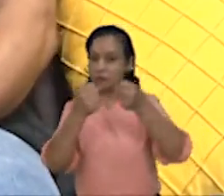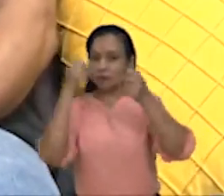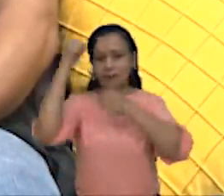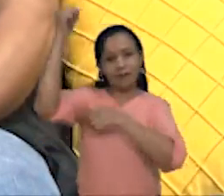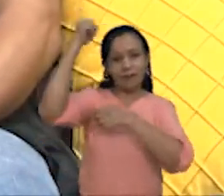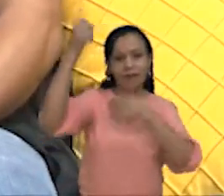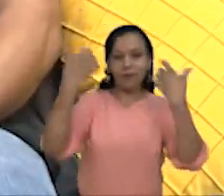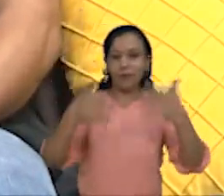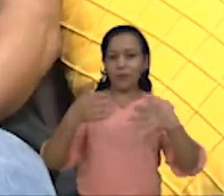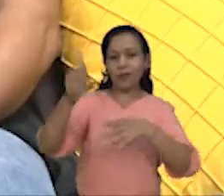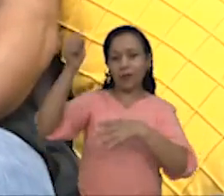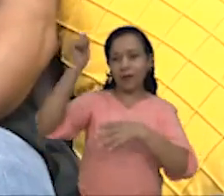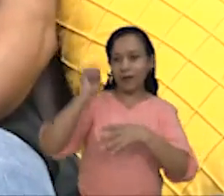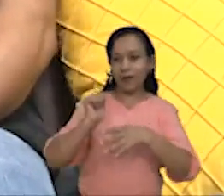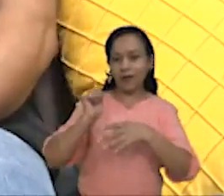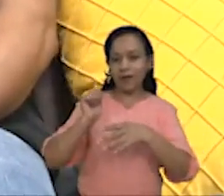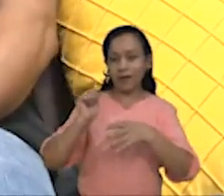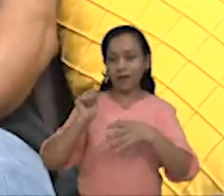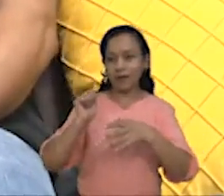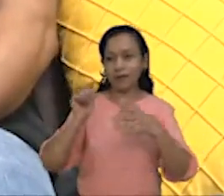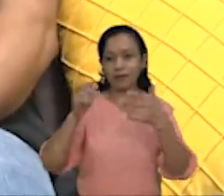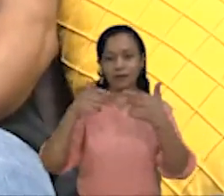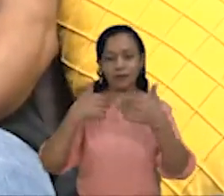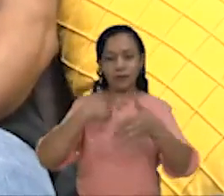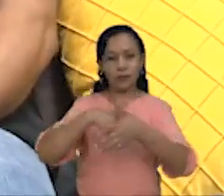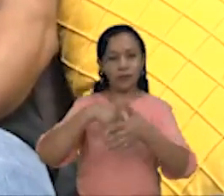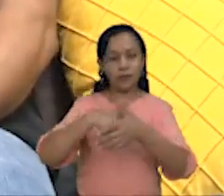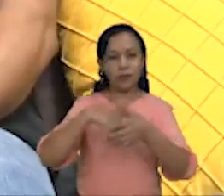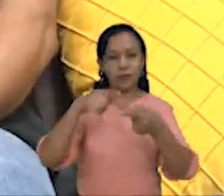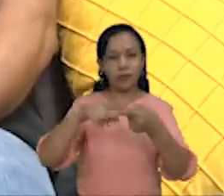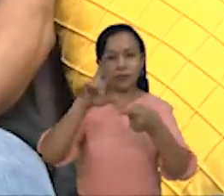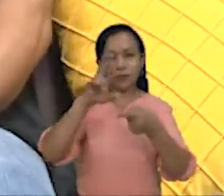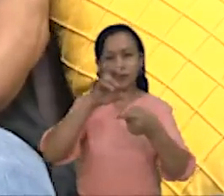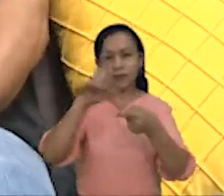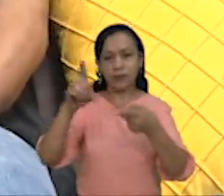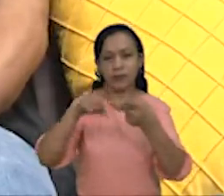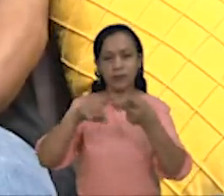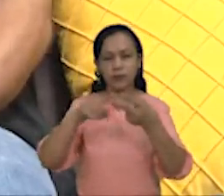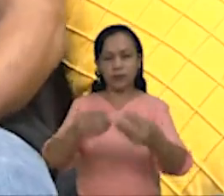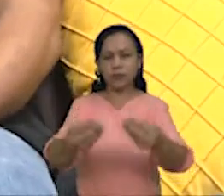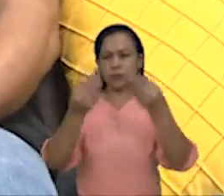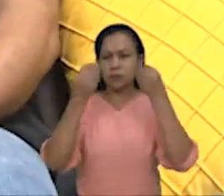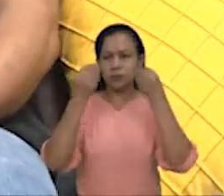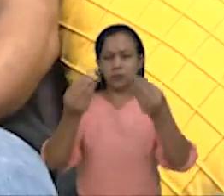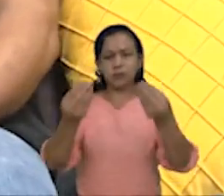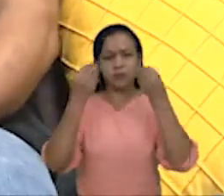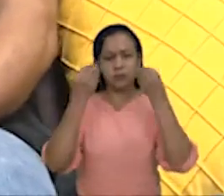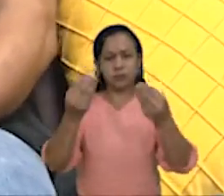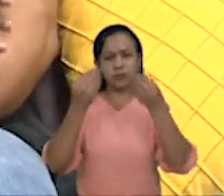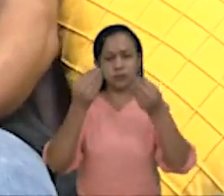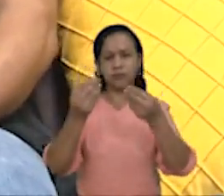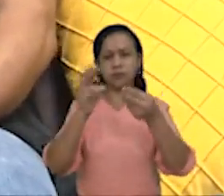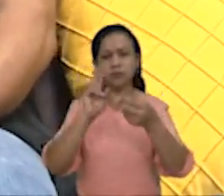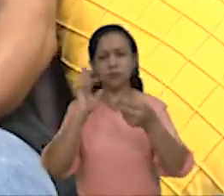veían, incluso ayer domingo, que estaba el famoso clásico, Barcelona, el Real Madrid, estaban llenísimos los